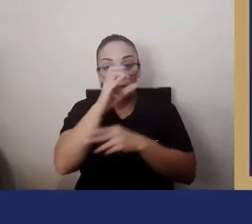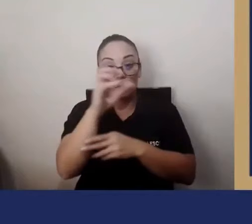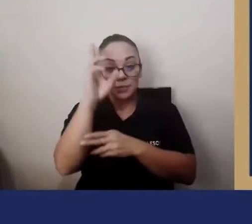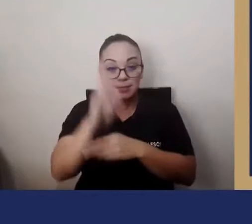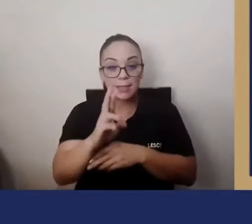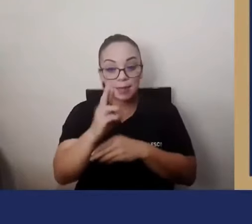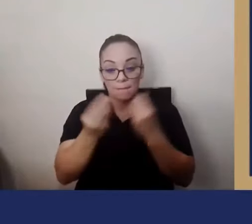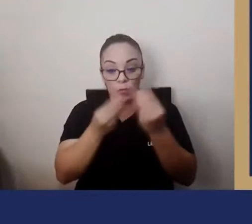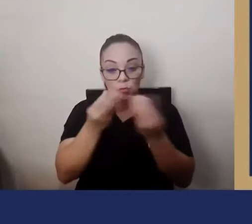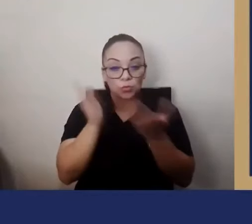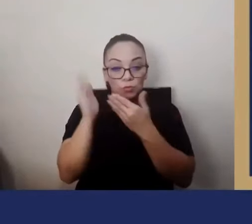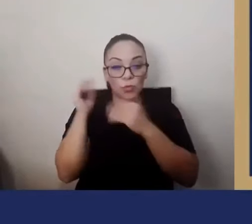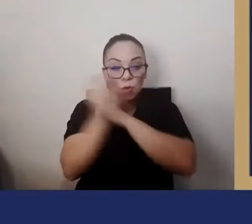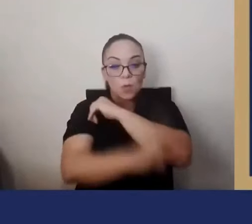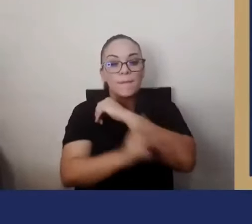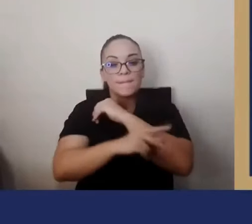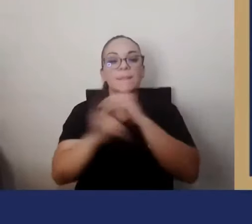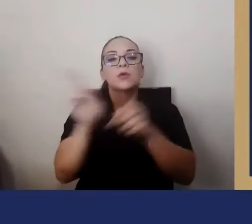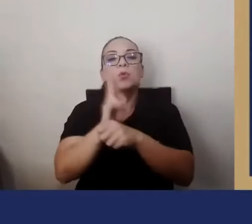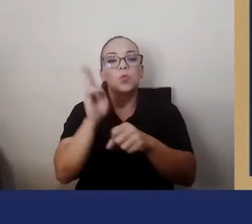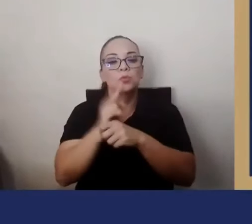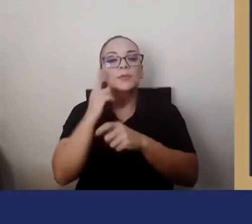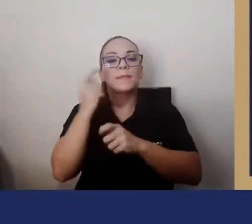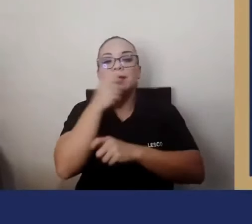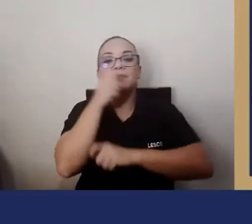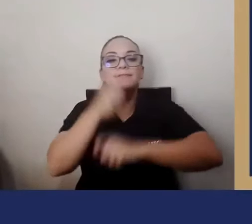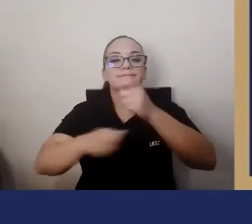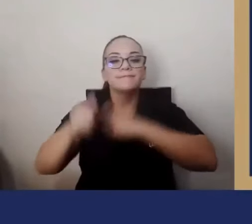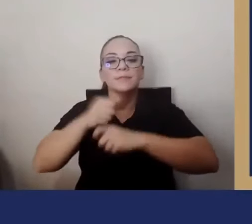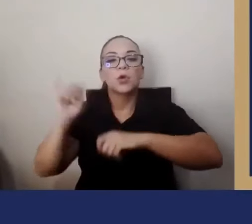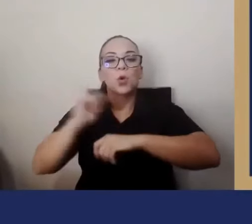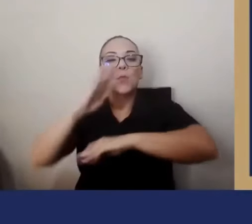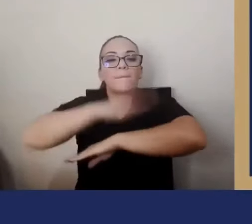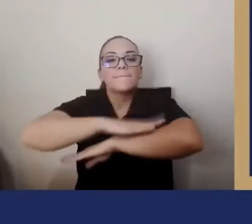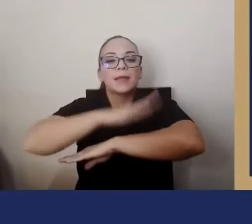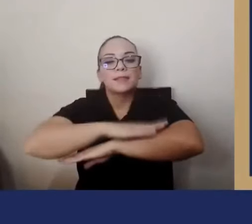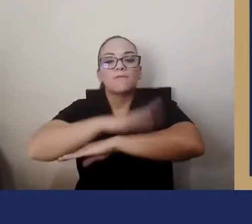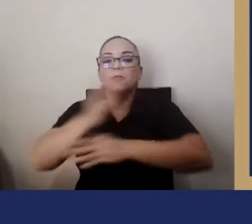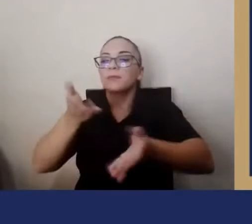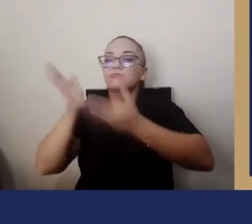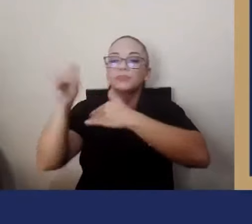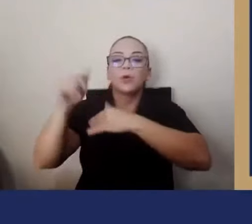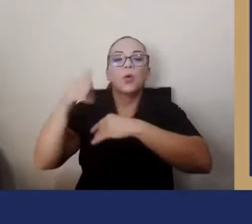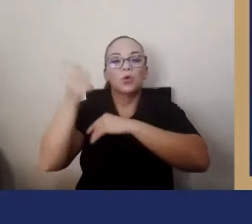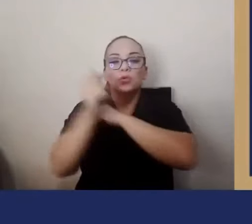para utilizarlo como una plataforma para enviar la droga.